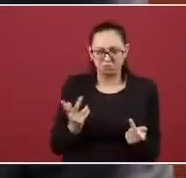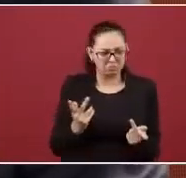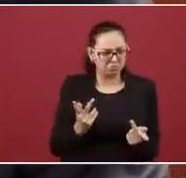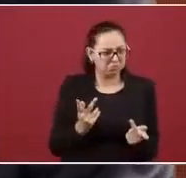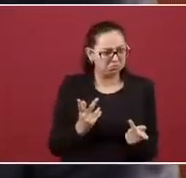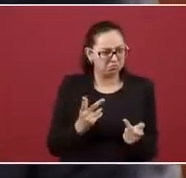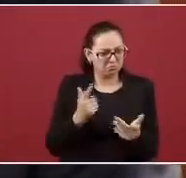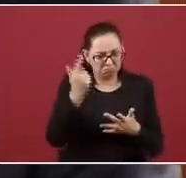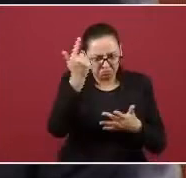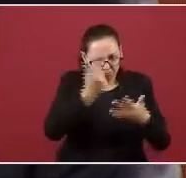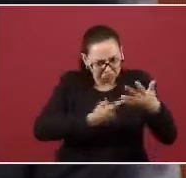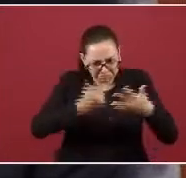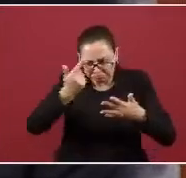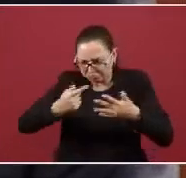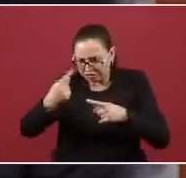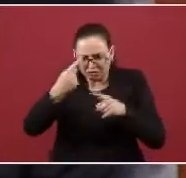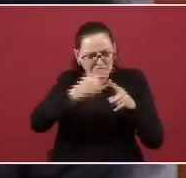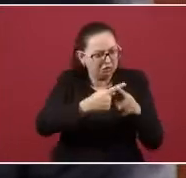fantasmas.